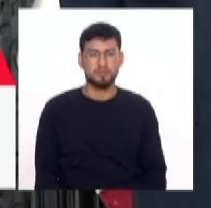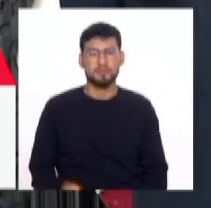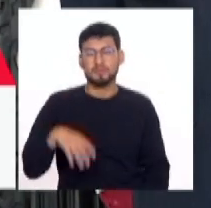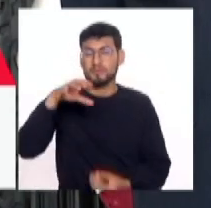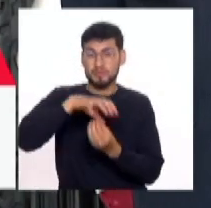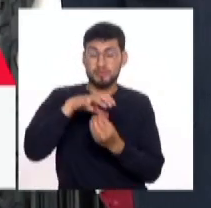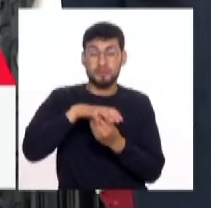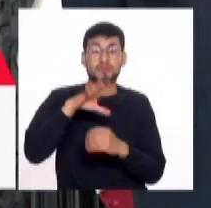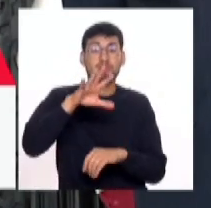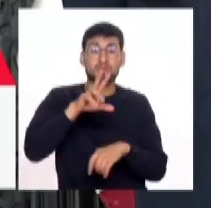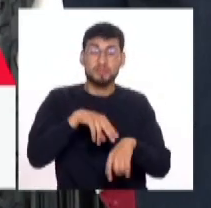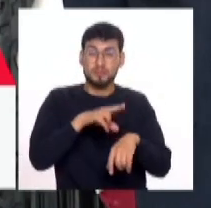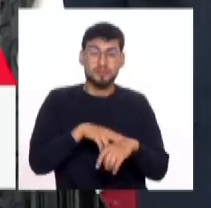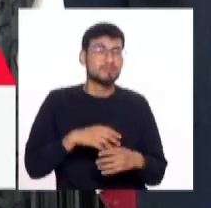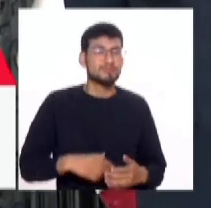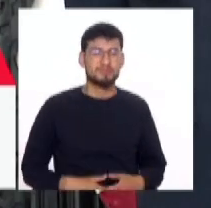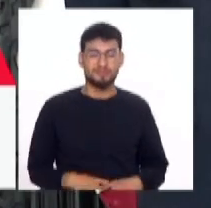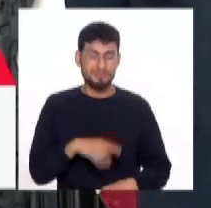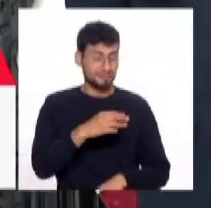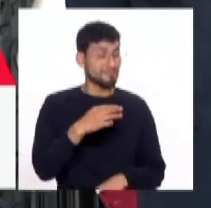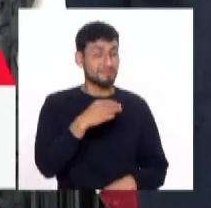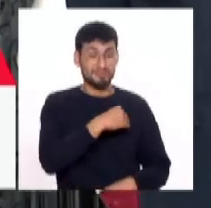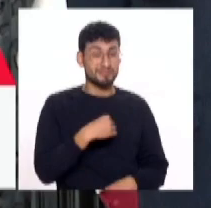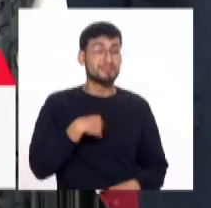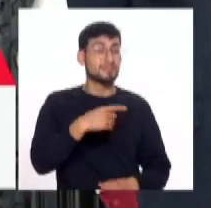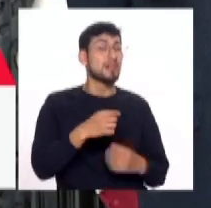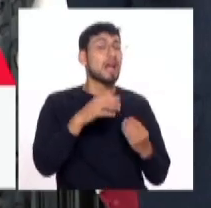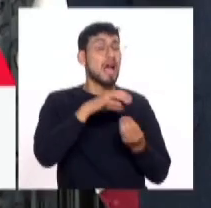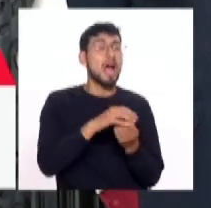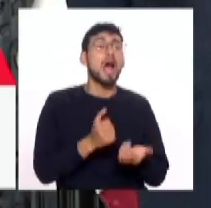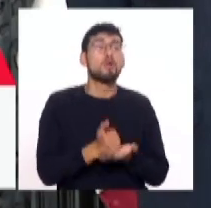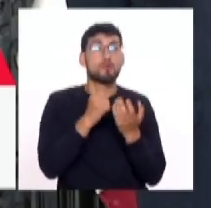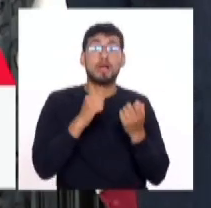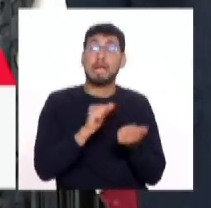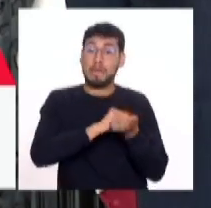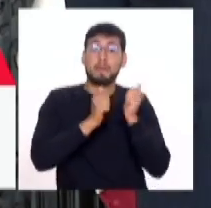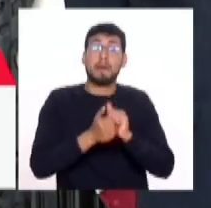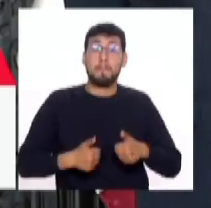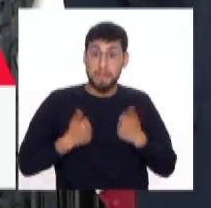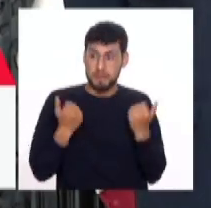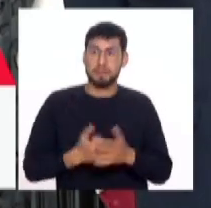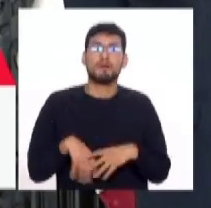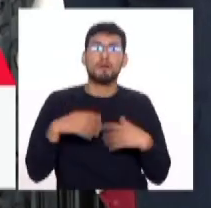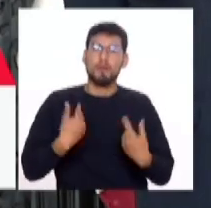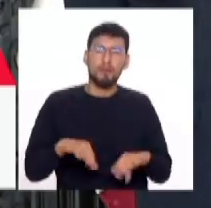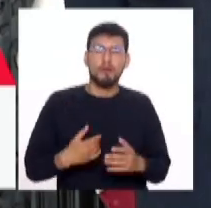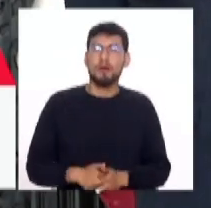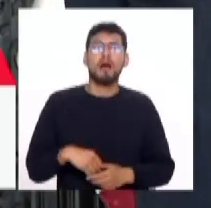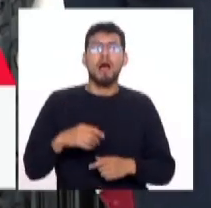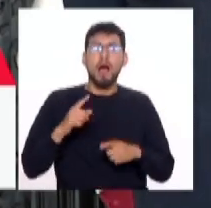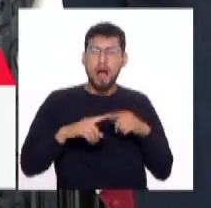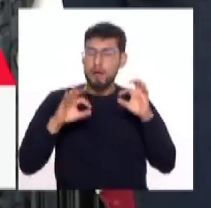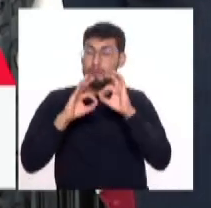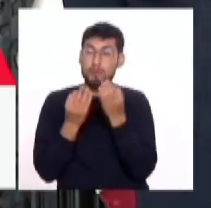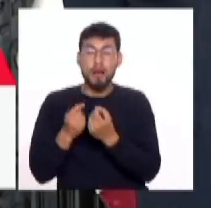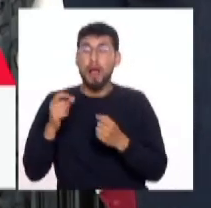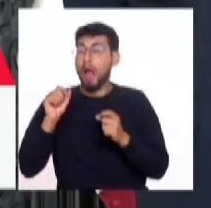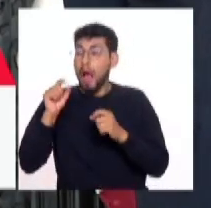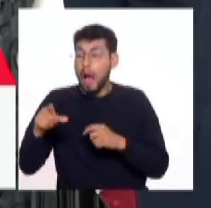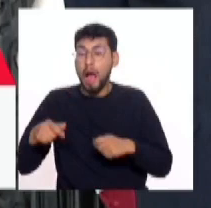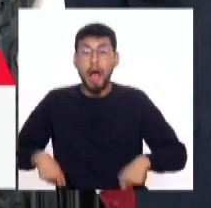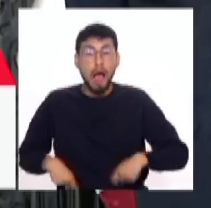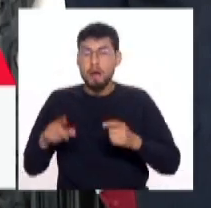gas natural, lo ha dicho el ministro Vera, cambia vidas, reduce significativamente los costos de las familias, de